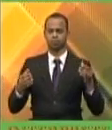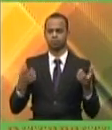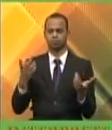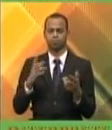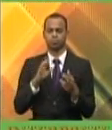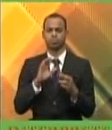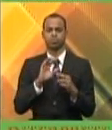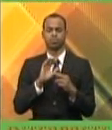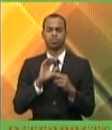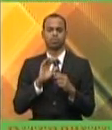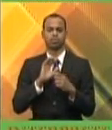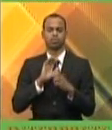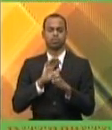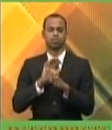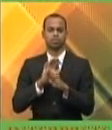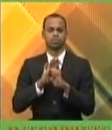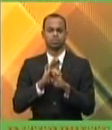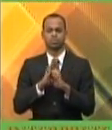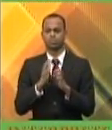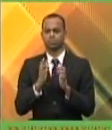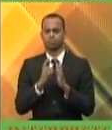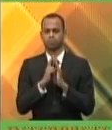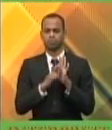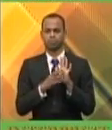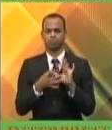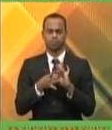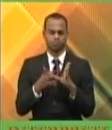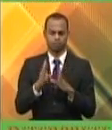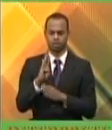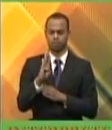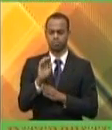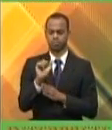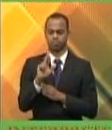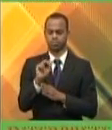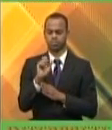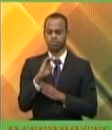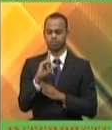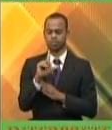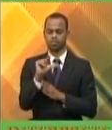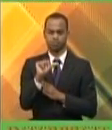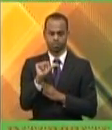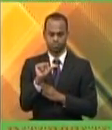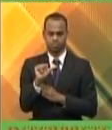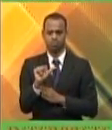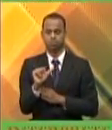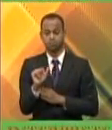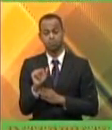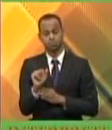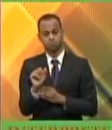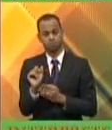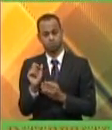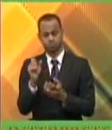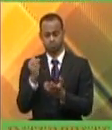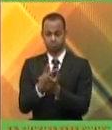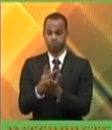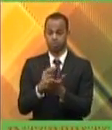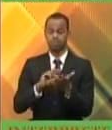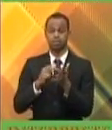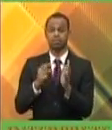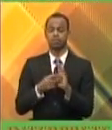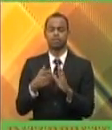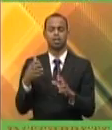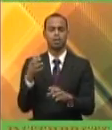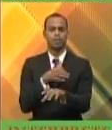nuestro presidente la firmó y esto implica un compromiso del poder judicial una